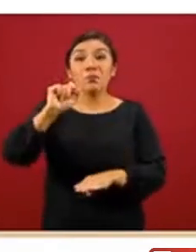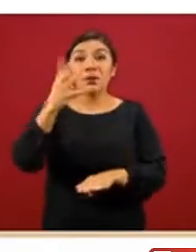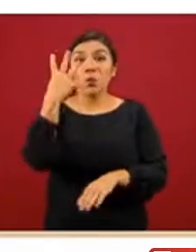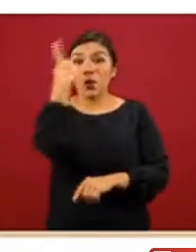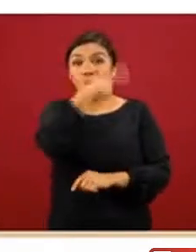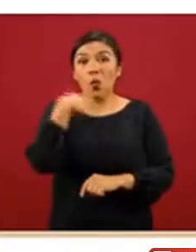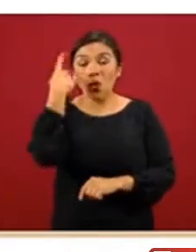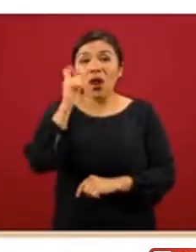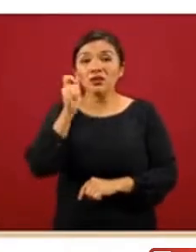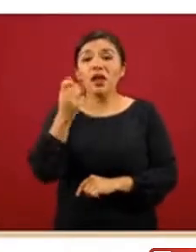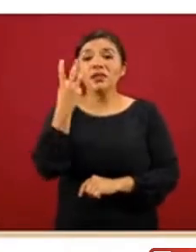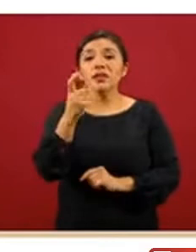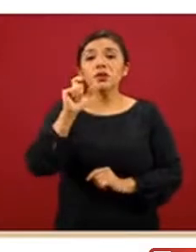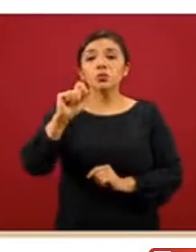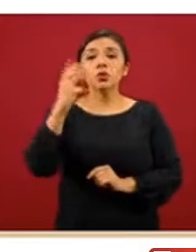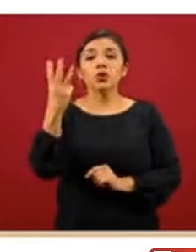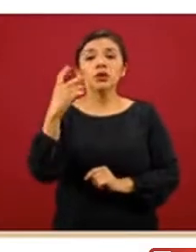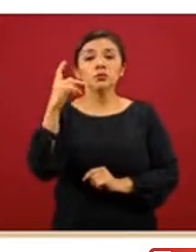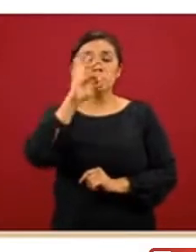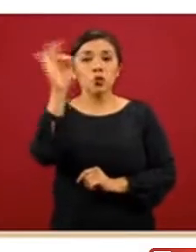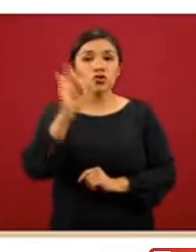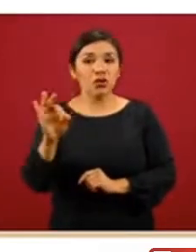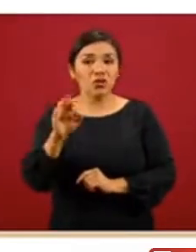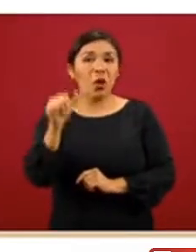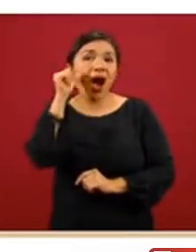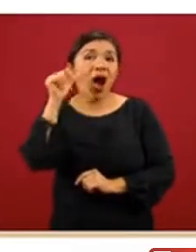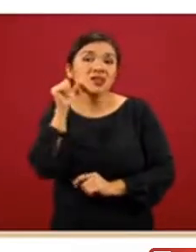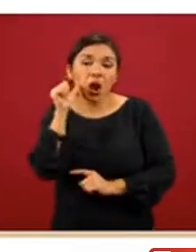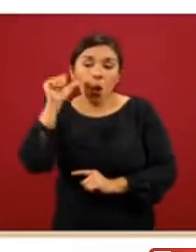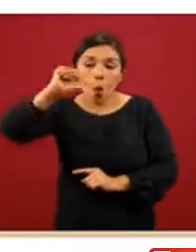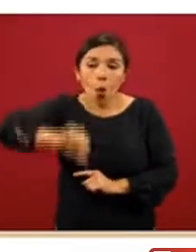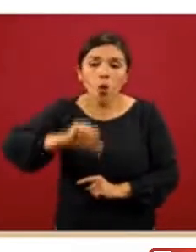horas fue ahora de un 3.3%, representando